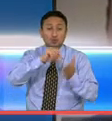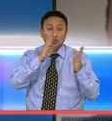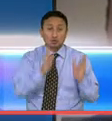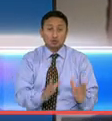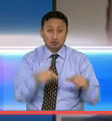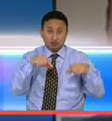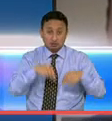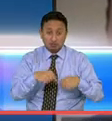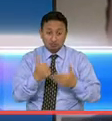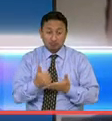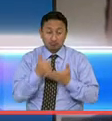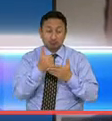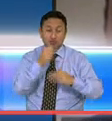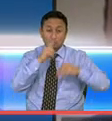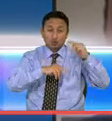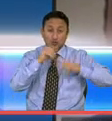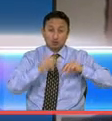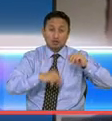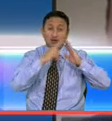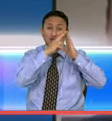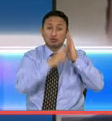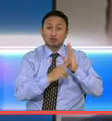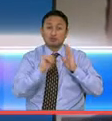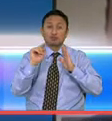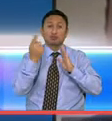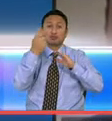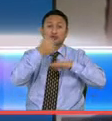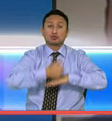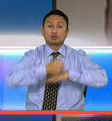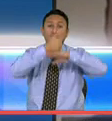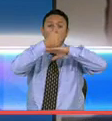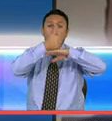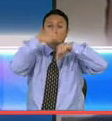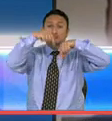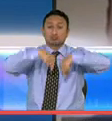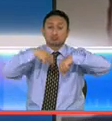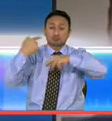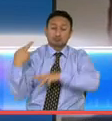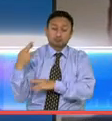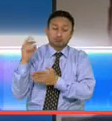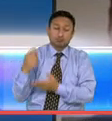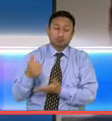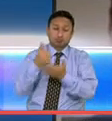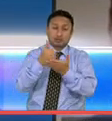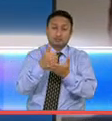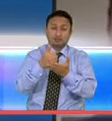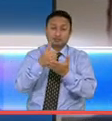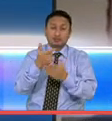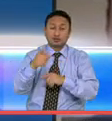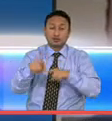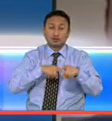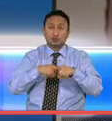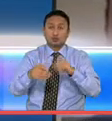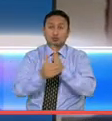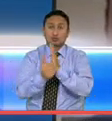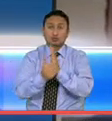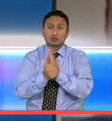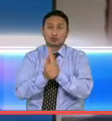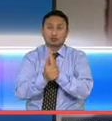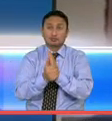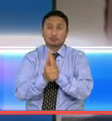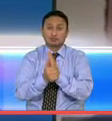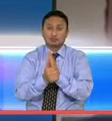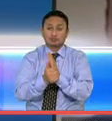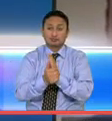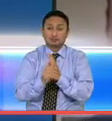la construcción del reglamento de la primera autoridad que designará mediante concurso de méritos y oposición